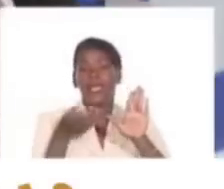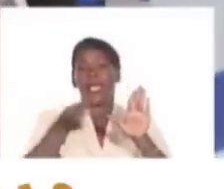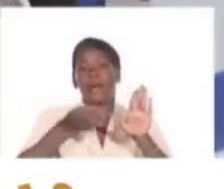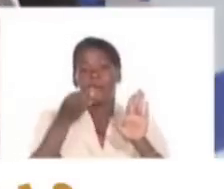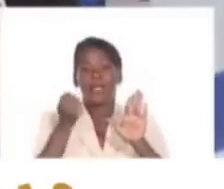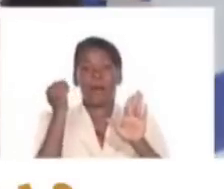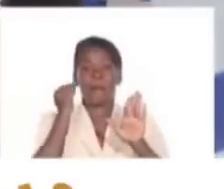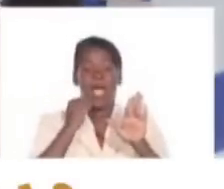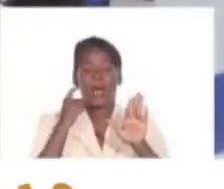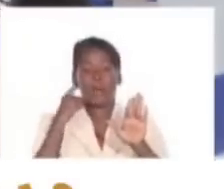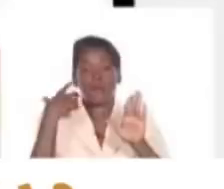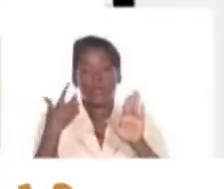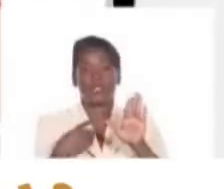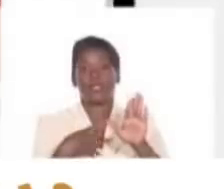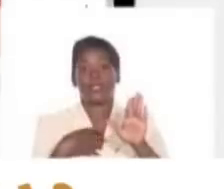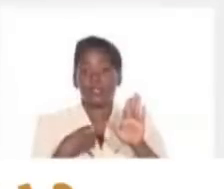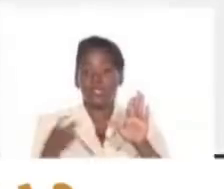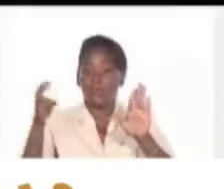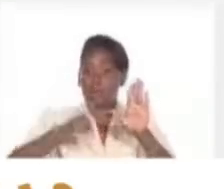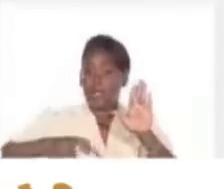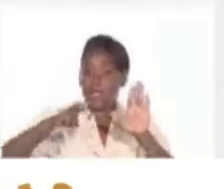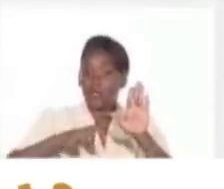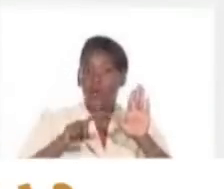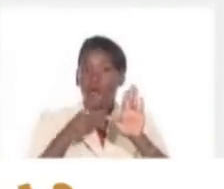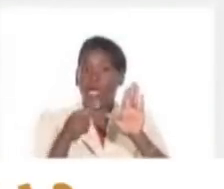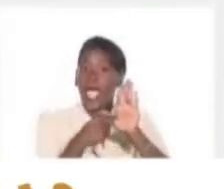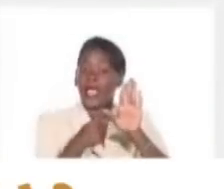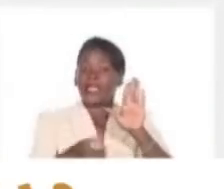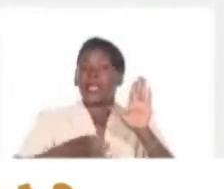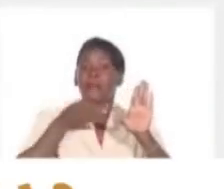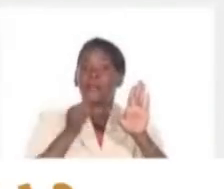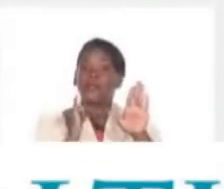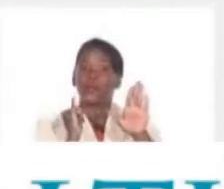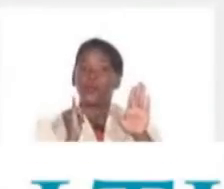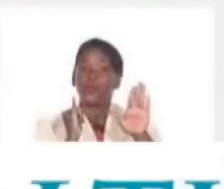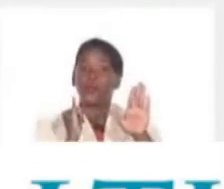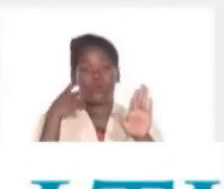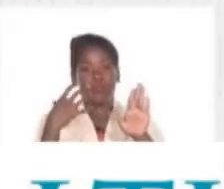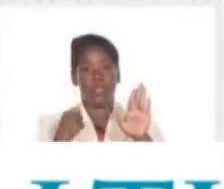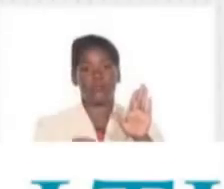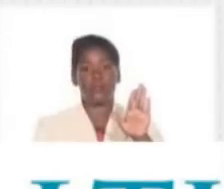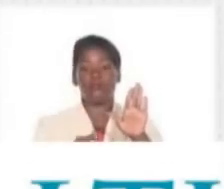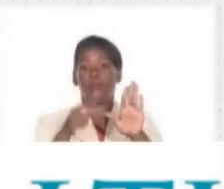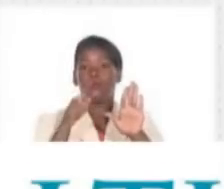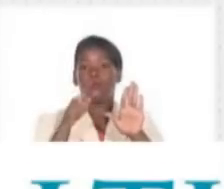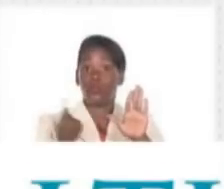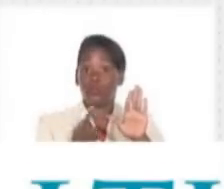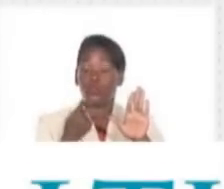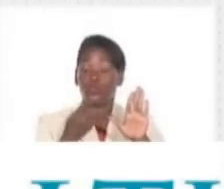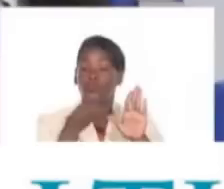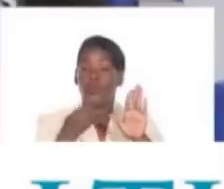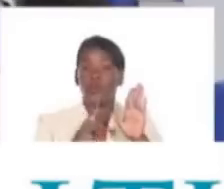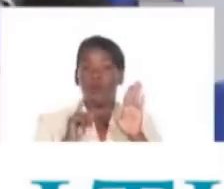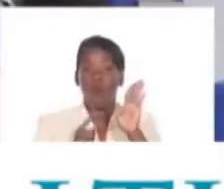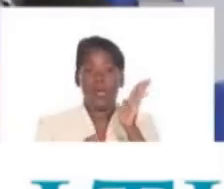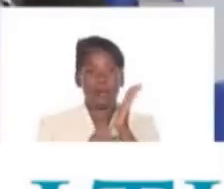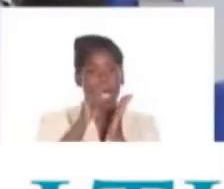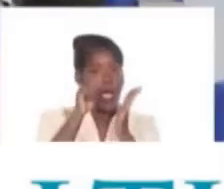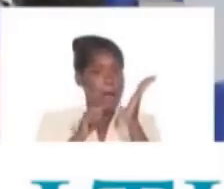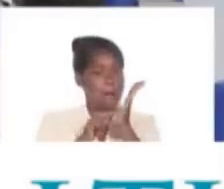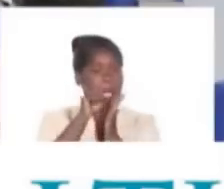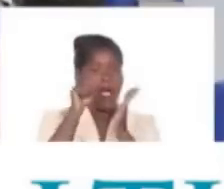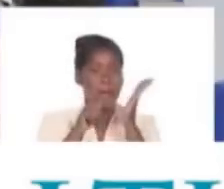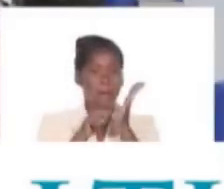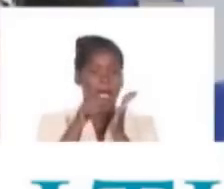que te alerta cuando hay una información importante que sale en Cuba debate la posibilidad de comentar también que es uno de nuestros posibilidades más